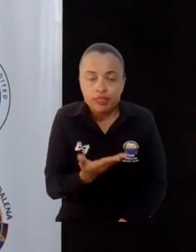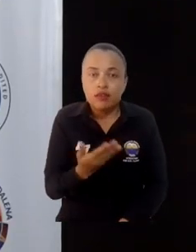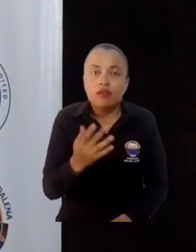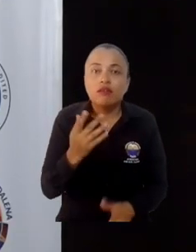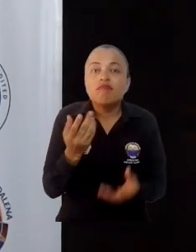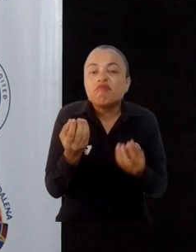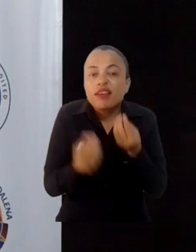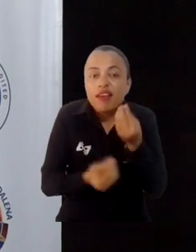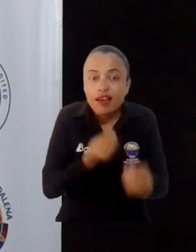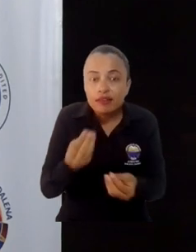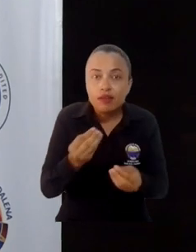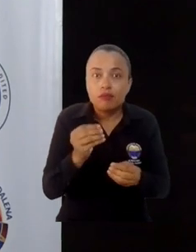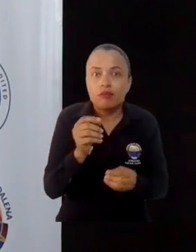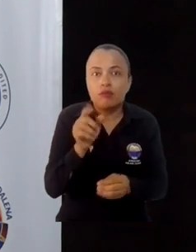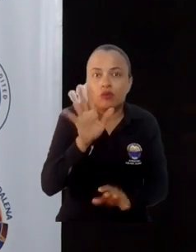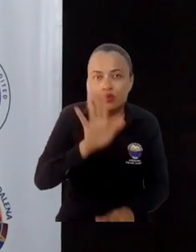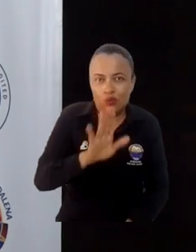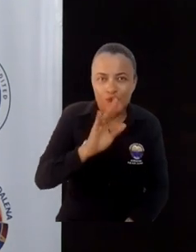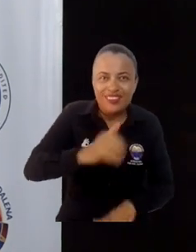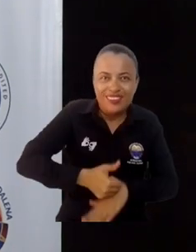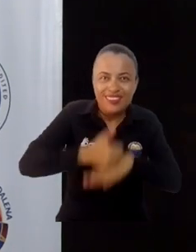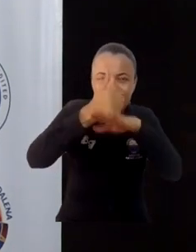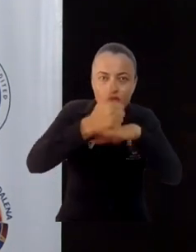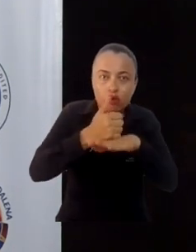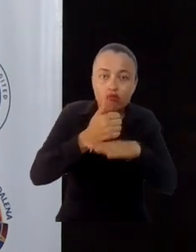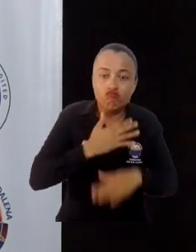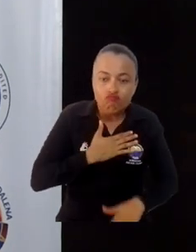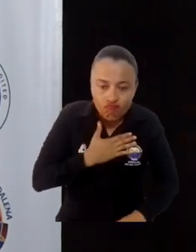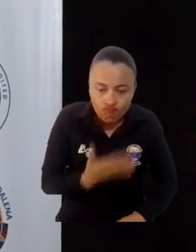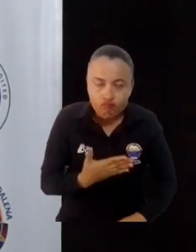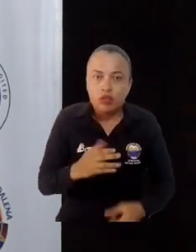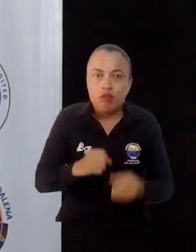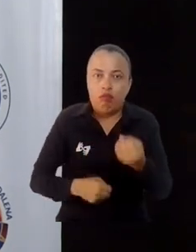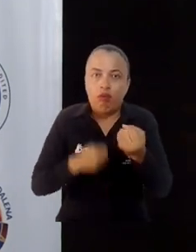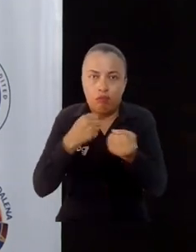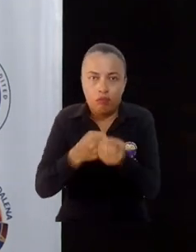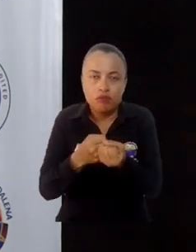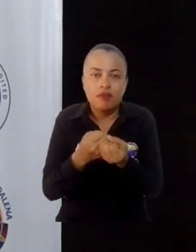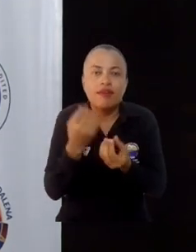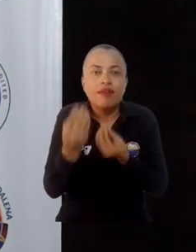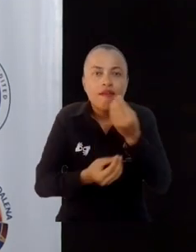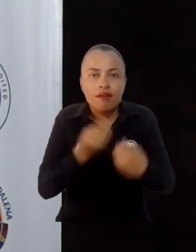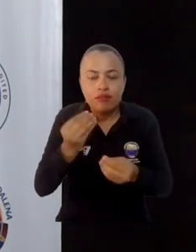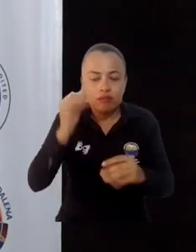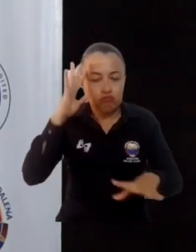y tenemos la oportunidad, con la anuencia y la benevolencia del rector,